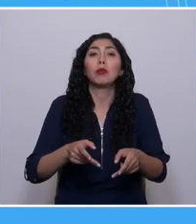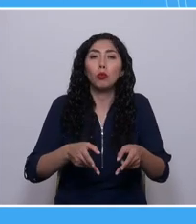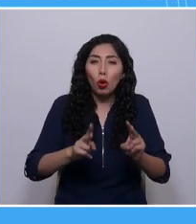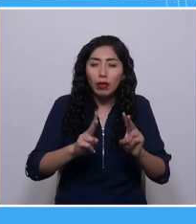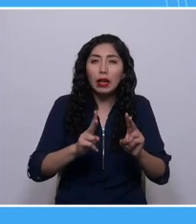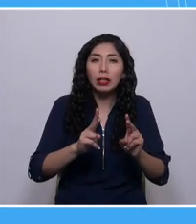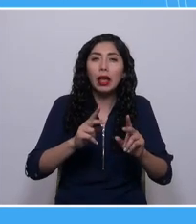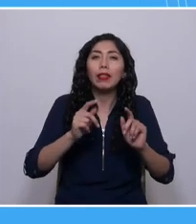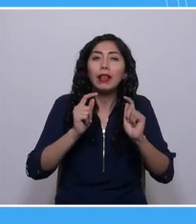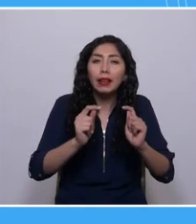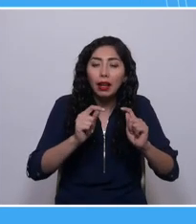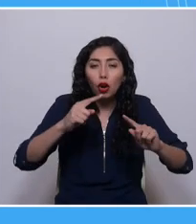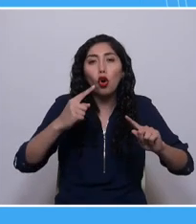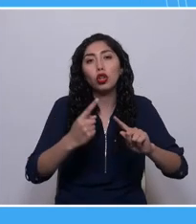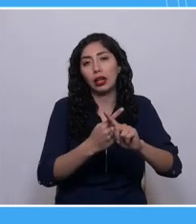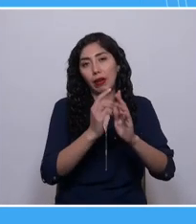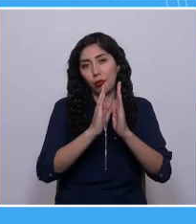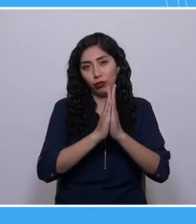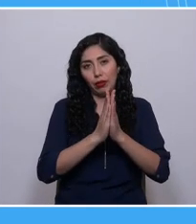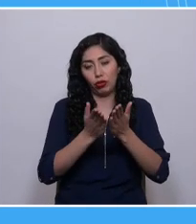Inténtelo nuevamente, por favor.